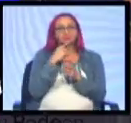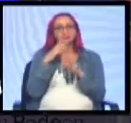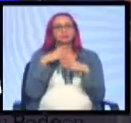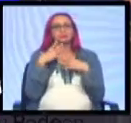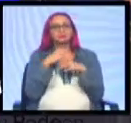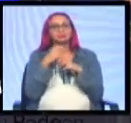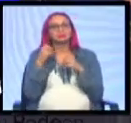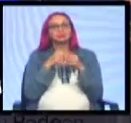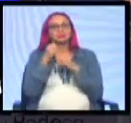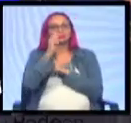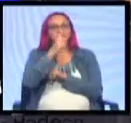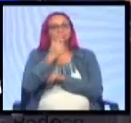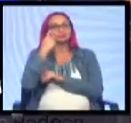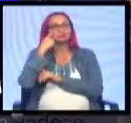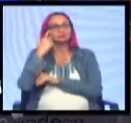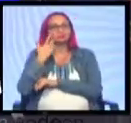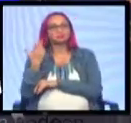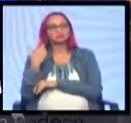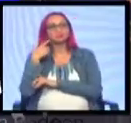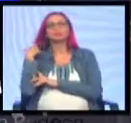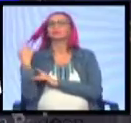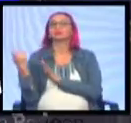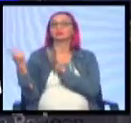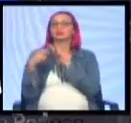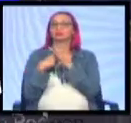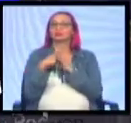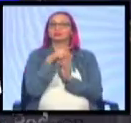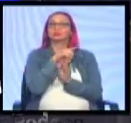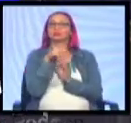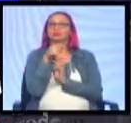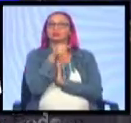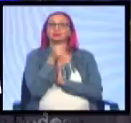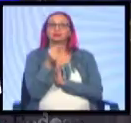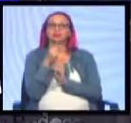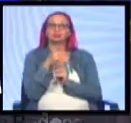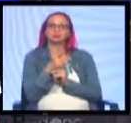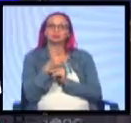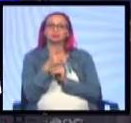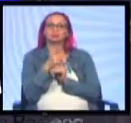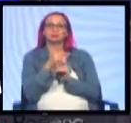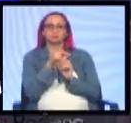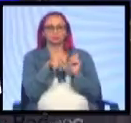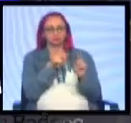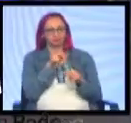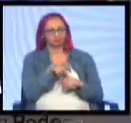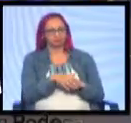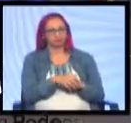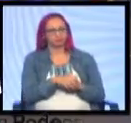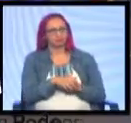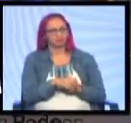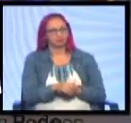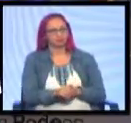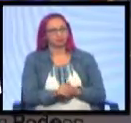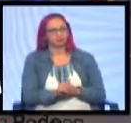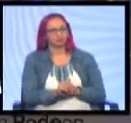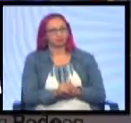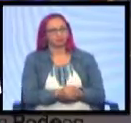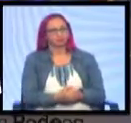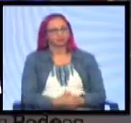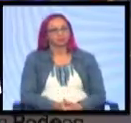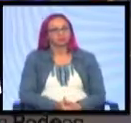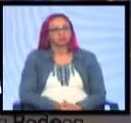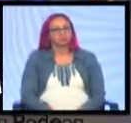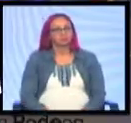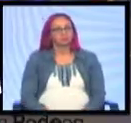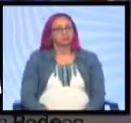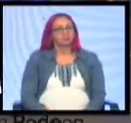una organización social para aplicar a esos fondos de la Junta? Preguntan. Sí, bueno, es que depende. Perdón.